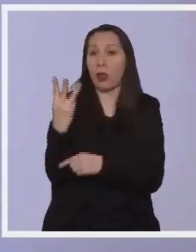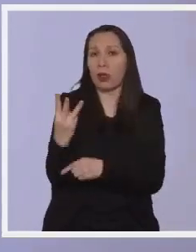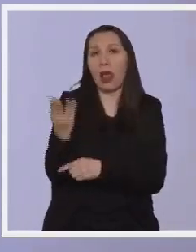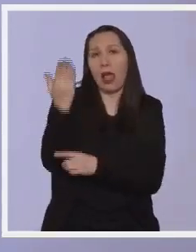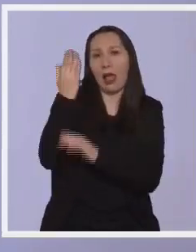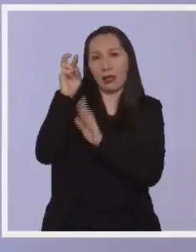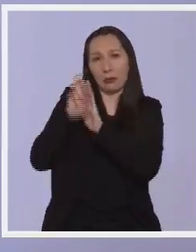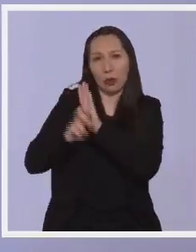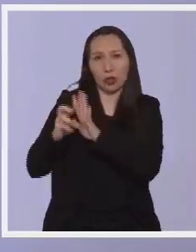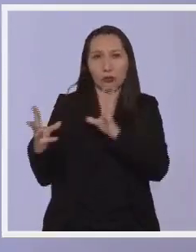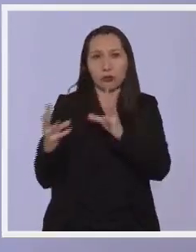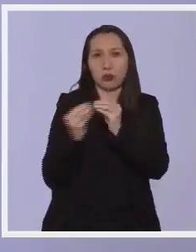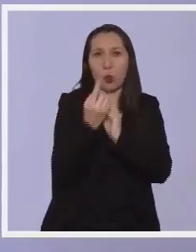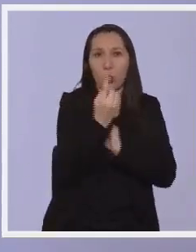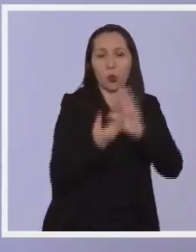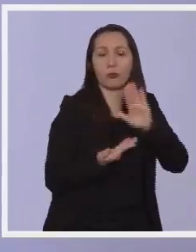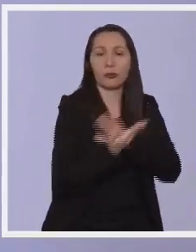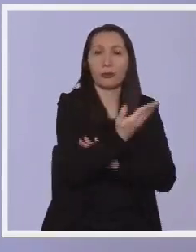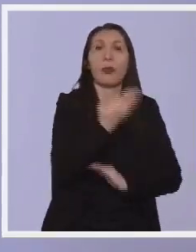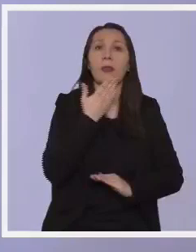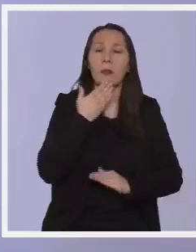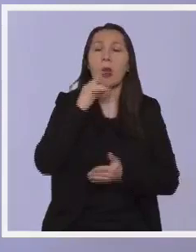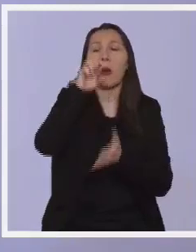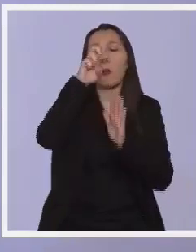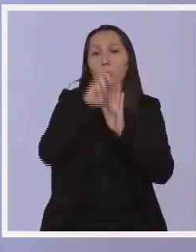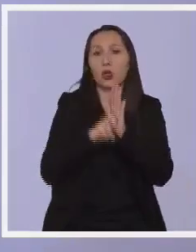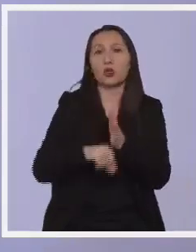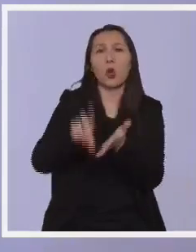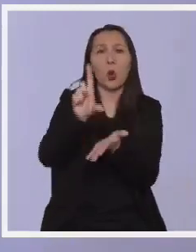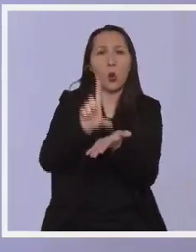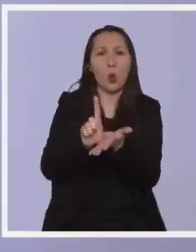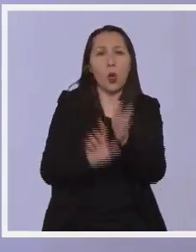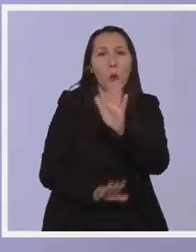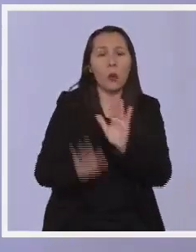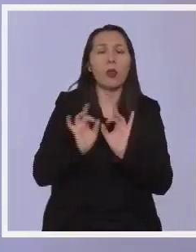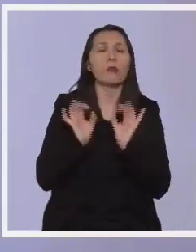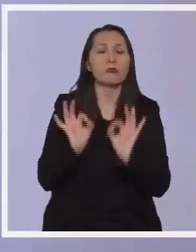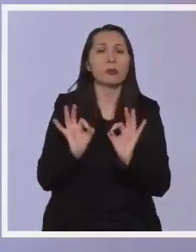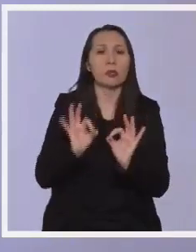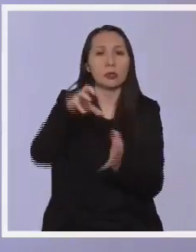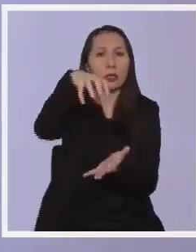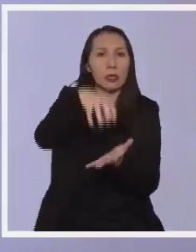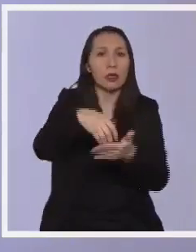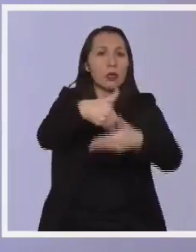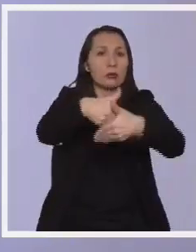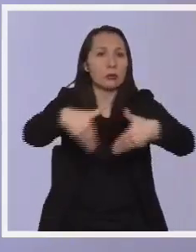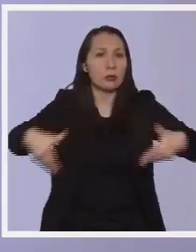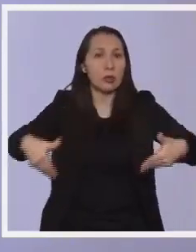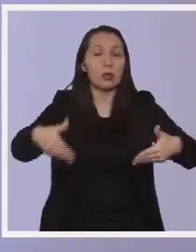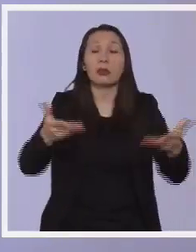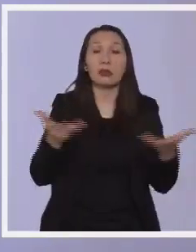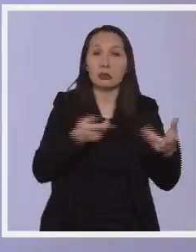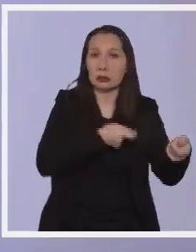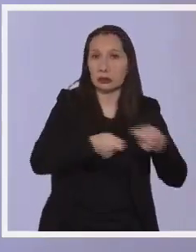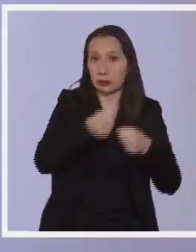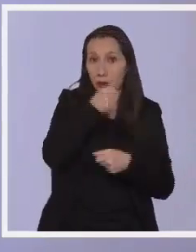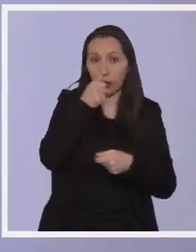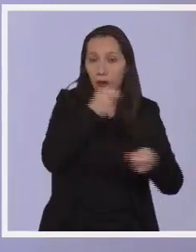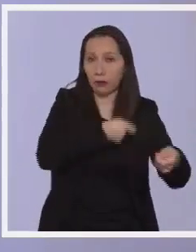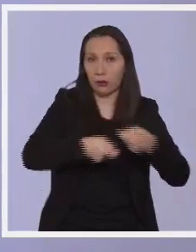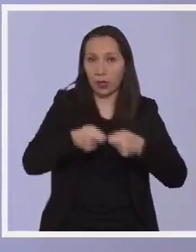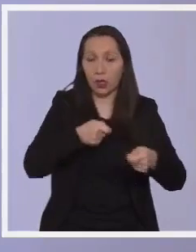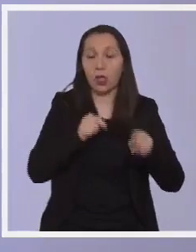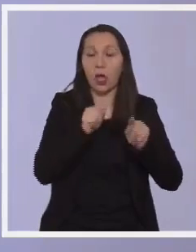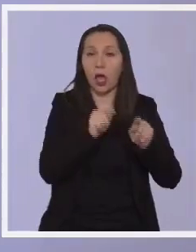origen. También el proyecto de infraestructura crítica, que busca darnos más protección en las fronteras por donde el narco trafica con